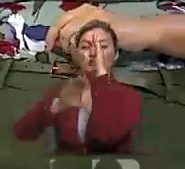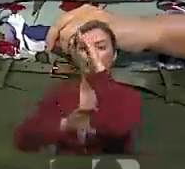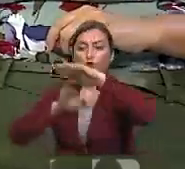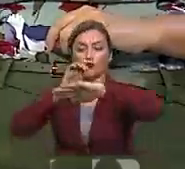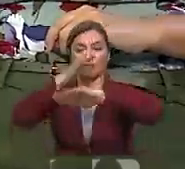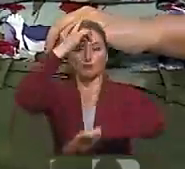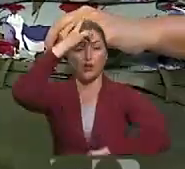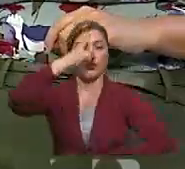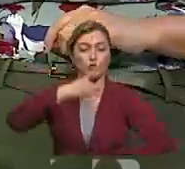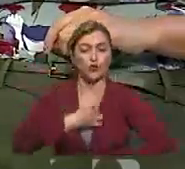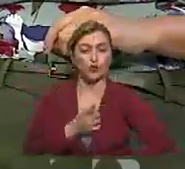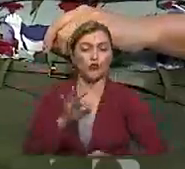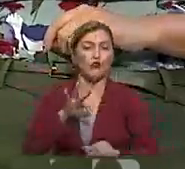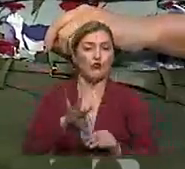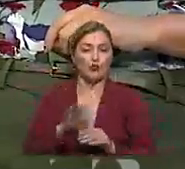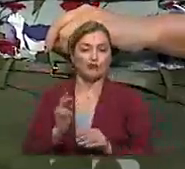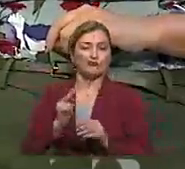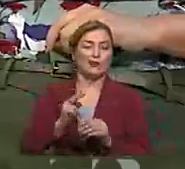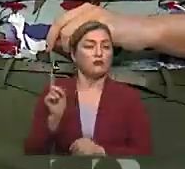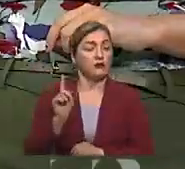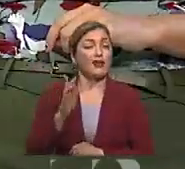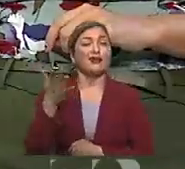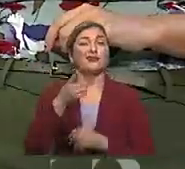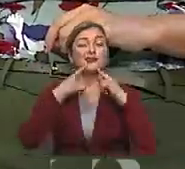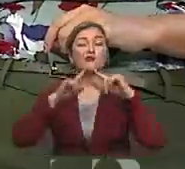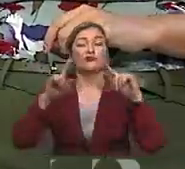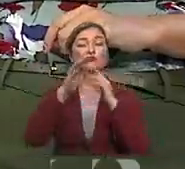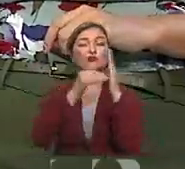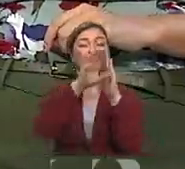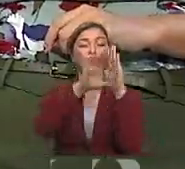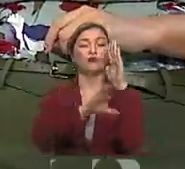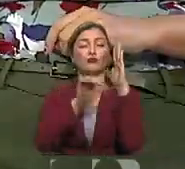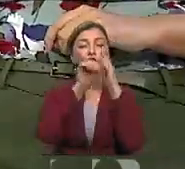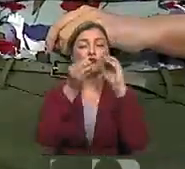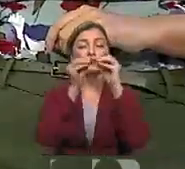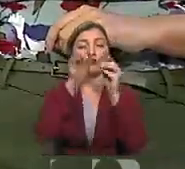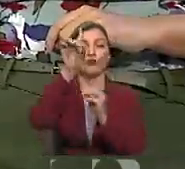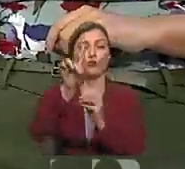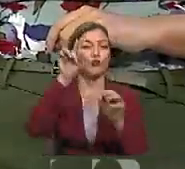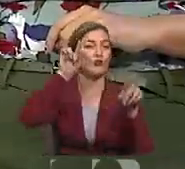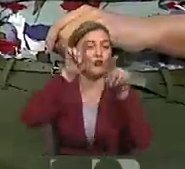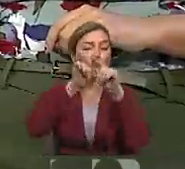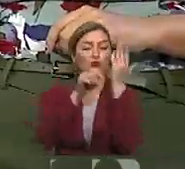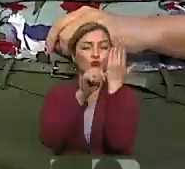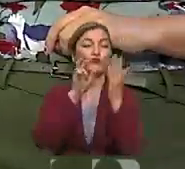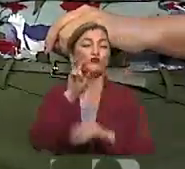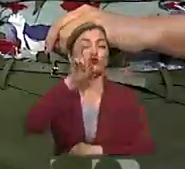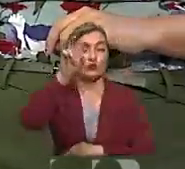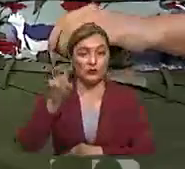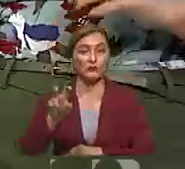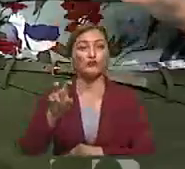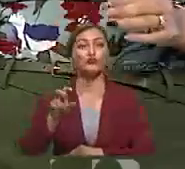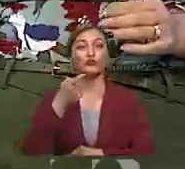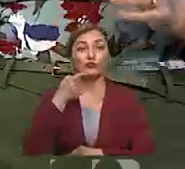mediante sentencia con un voto salvado, declaró la inconstitucionalidad del artículo 1 del acuerdo del Ministerio de Turismo, mediante el